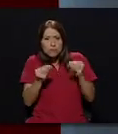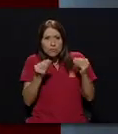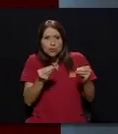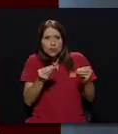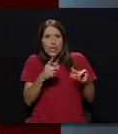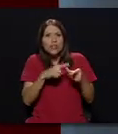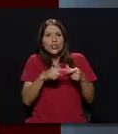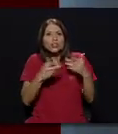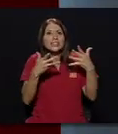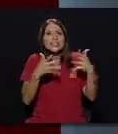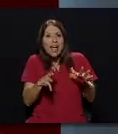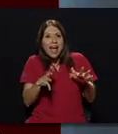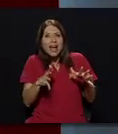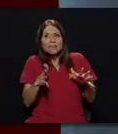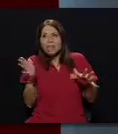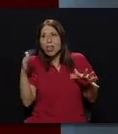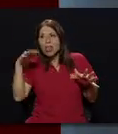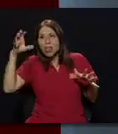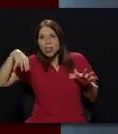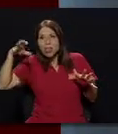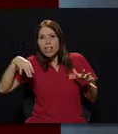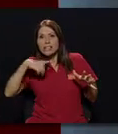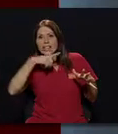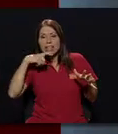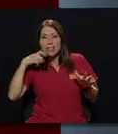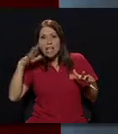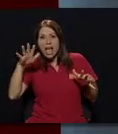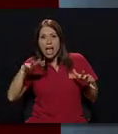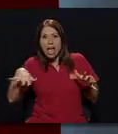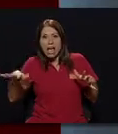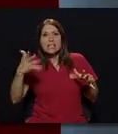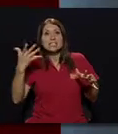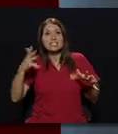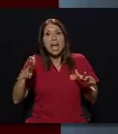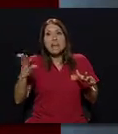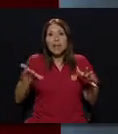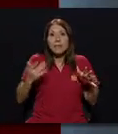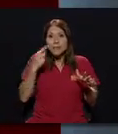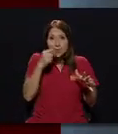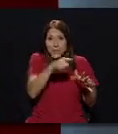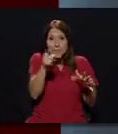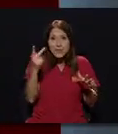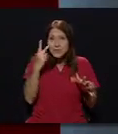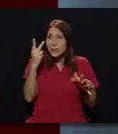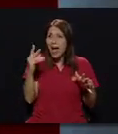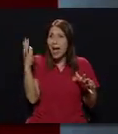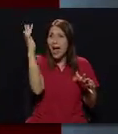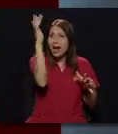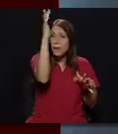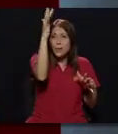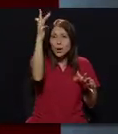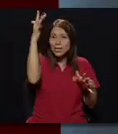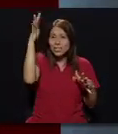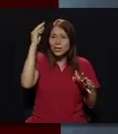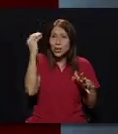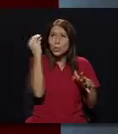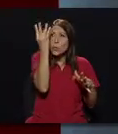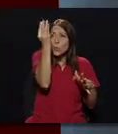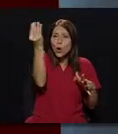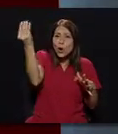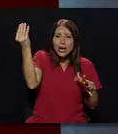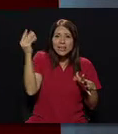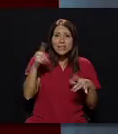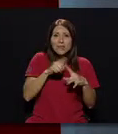por las sequías, ya con una floración que tal vez para el público se parece a árboles muy lindos que están en flor, sí, etcétera, pero